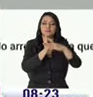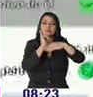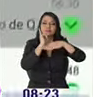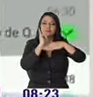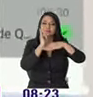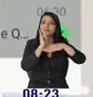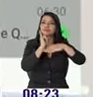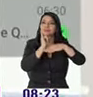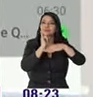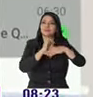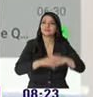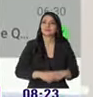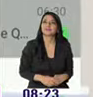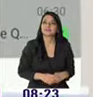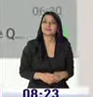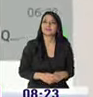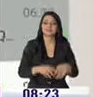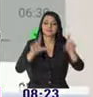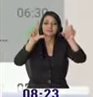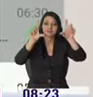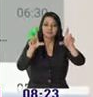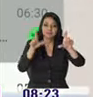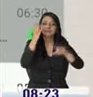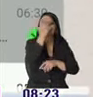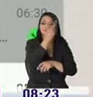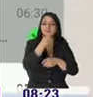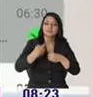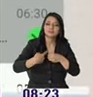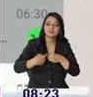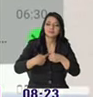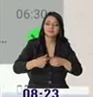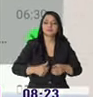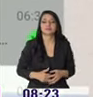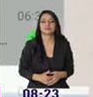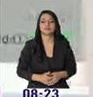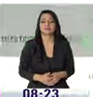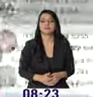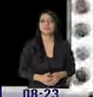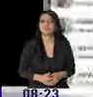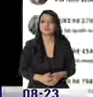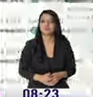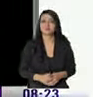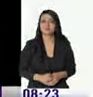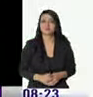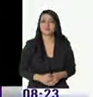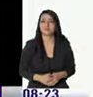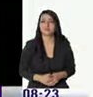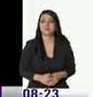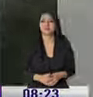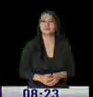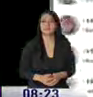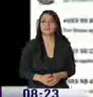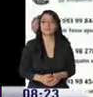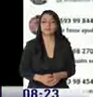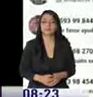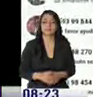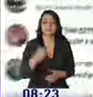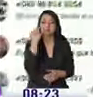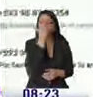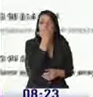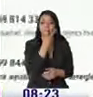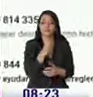Vean eso. Qué lindo. Ese es nuestro Quito querido. Vea. Qué lindo. ¿Cómo es el Quito? No hay nada que hacer. Hermosísimo. En